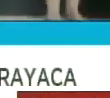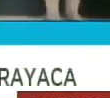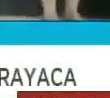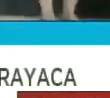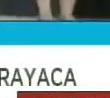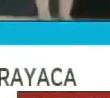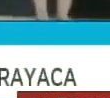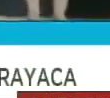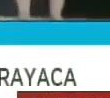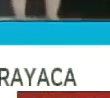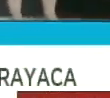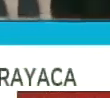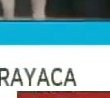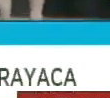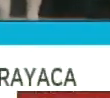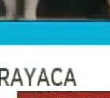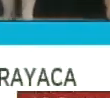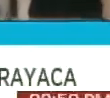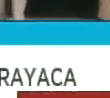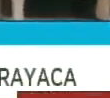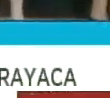gozar.